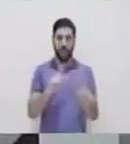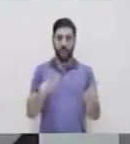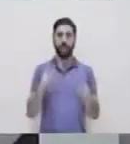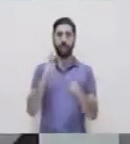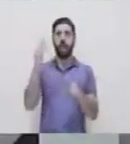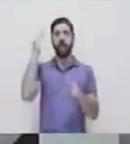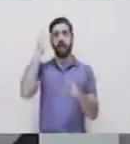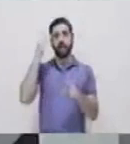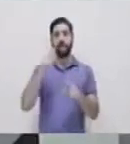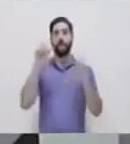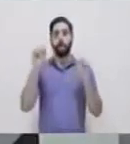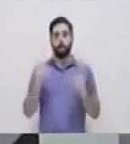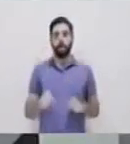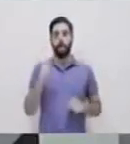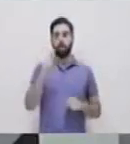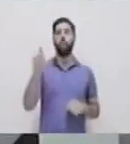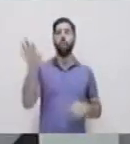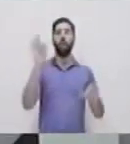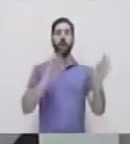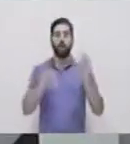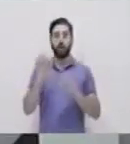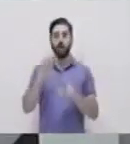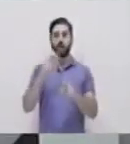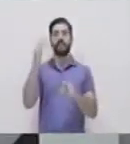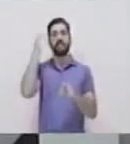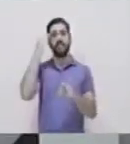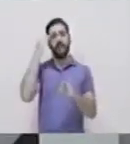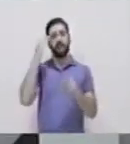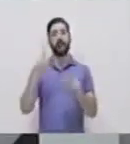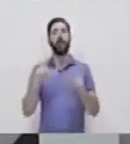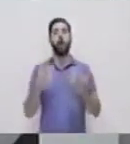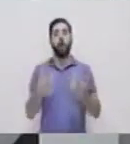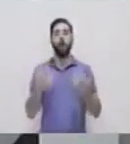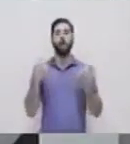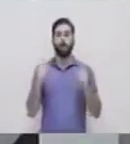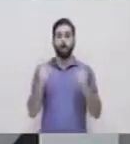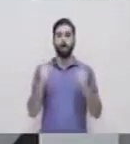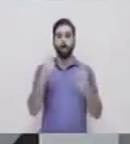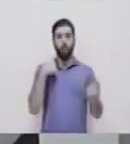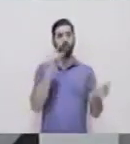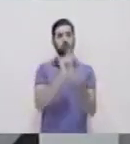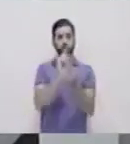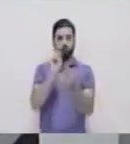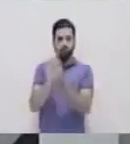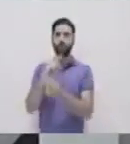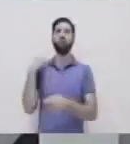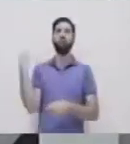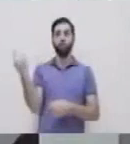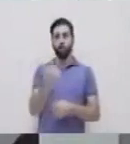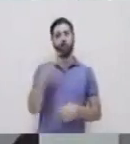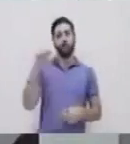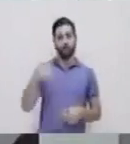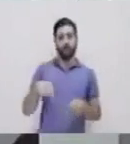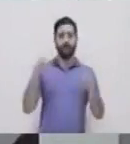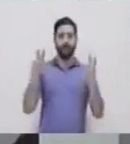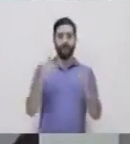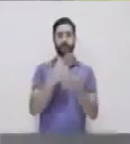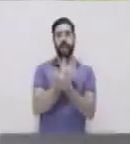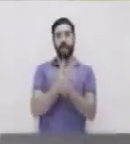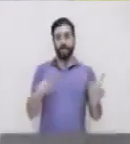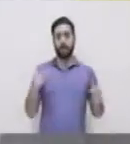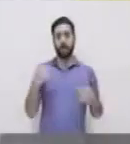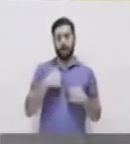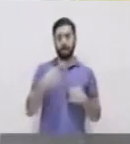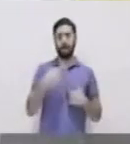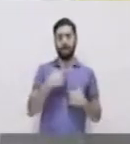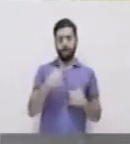que el ser libre de sí mismo es el poder elegir, el poder querer saber a dónde quiero ir. Entonces, a eso se refiere principalmente